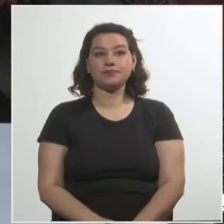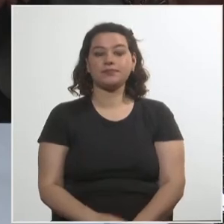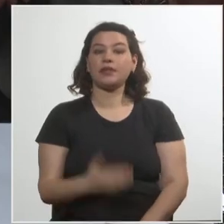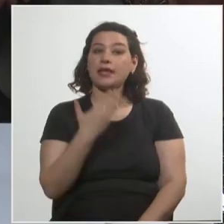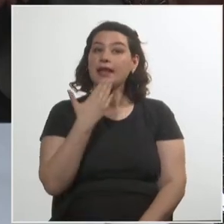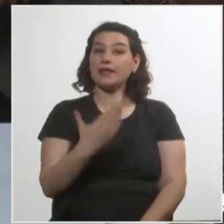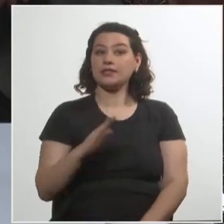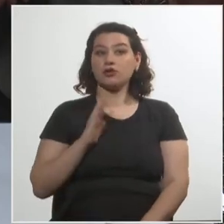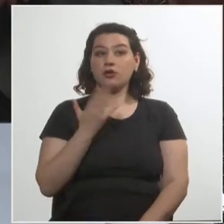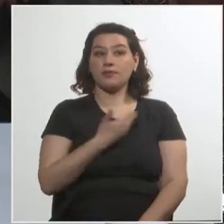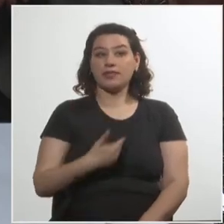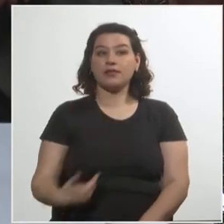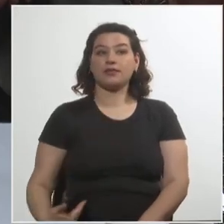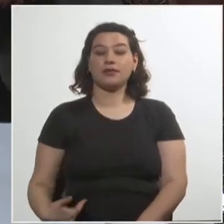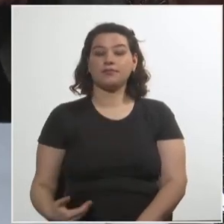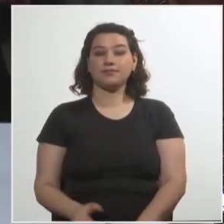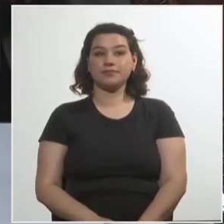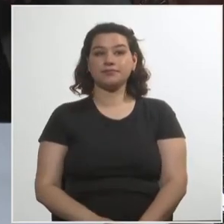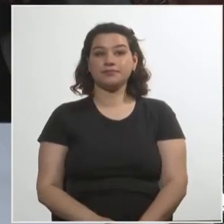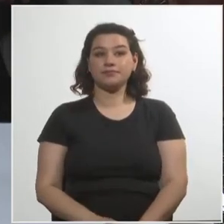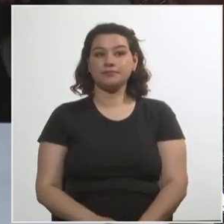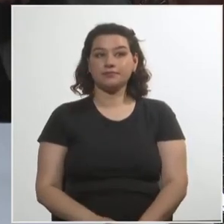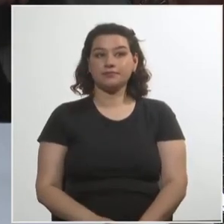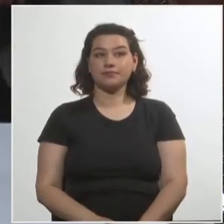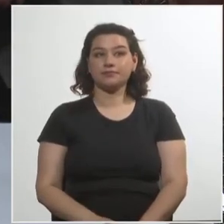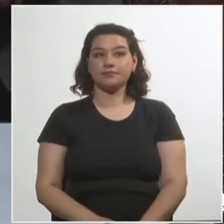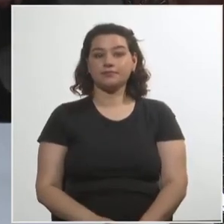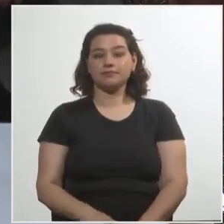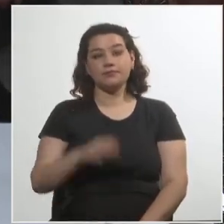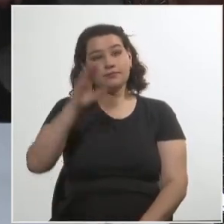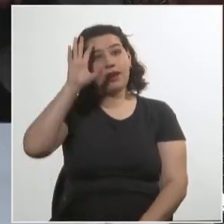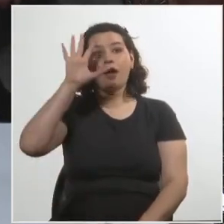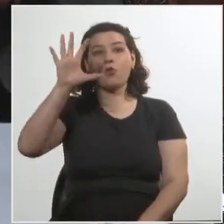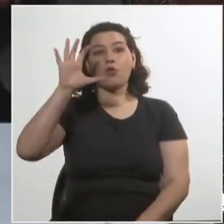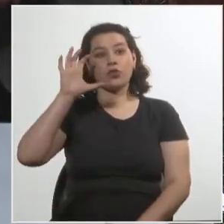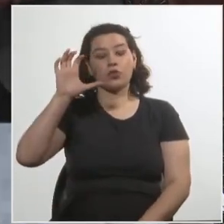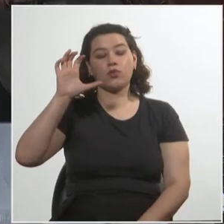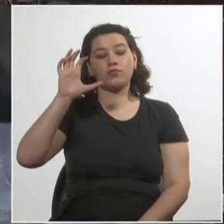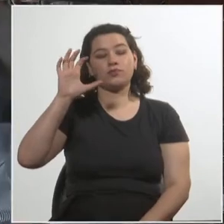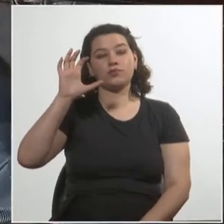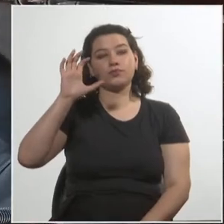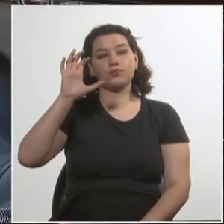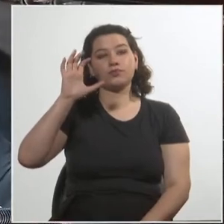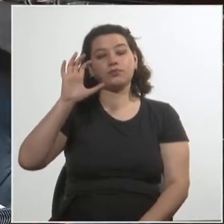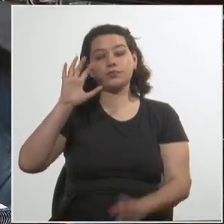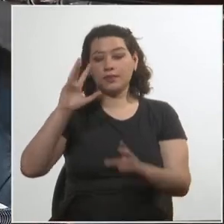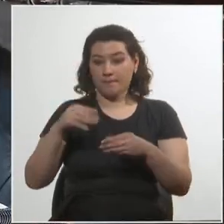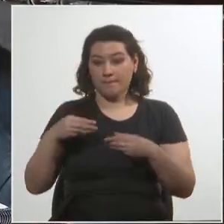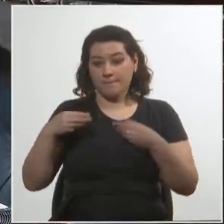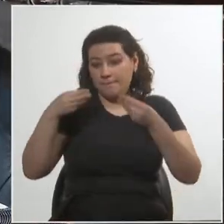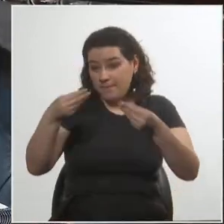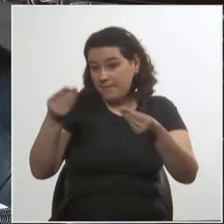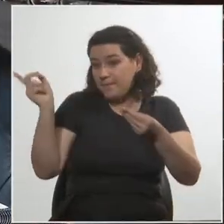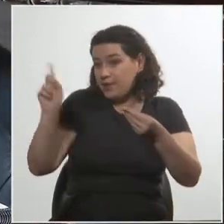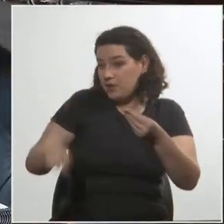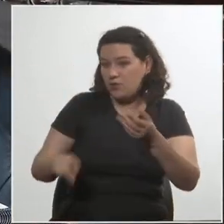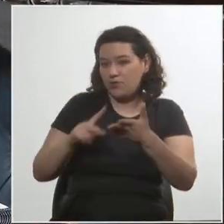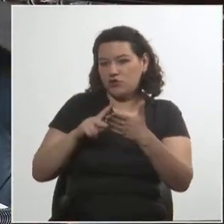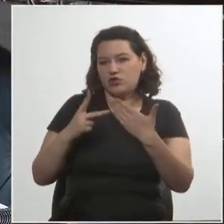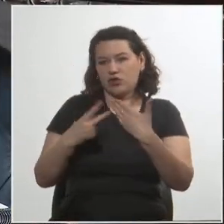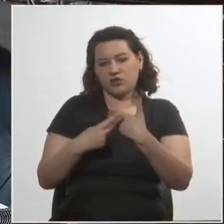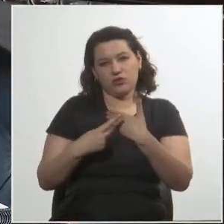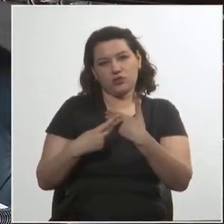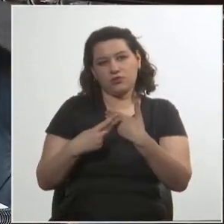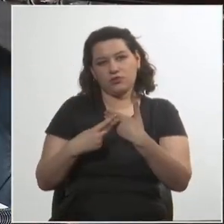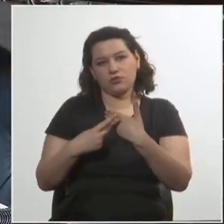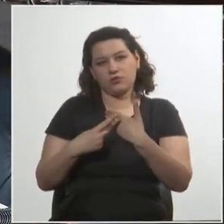gracias señora presidenta recordamos que cuando se presentó este proyecto no el proyecto